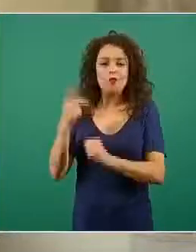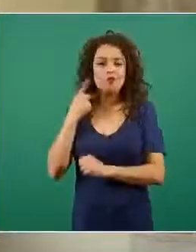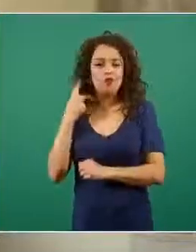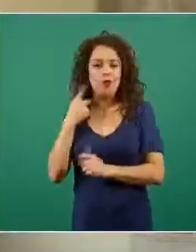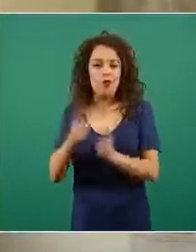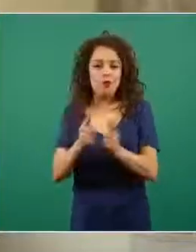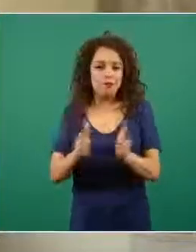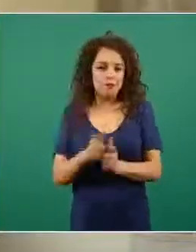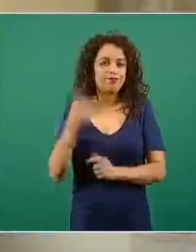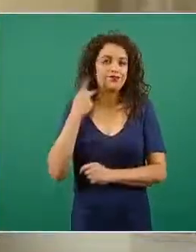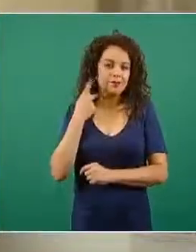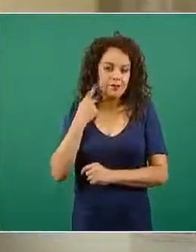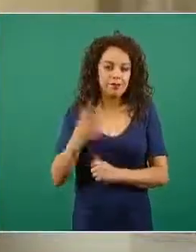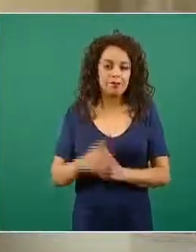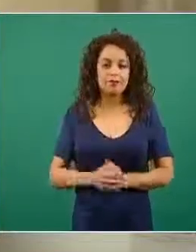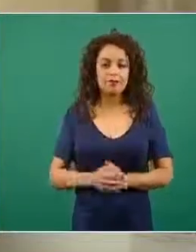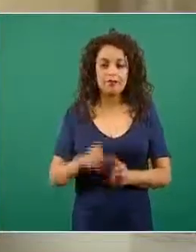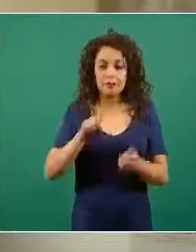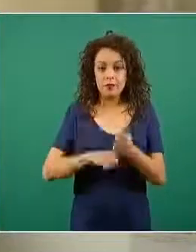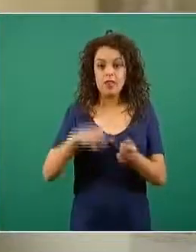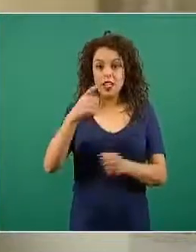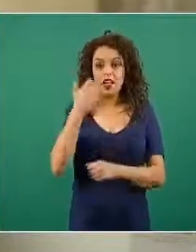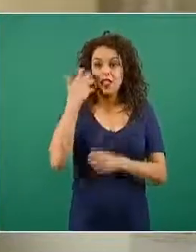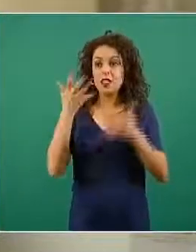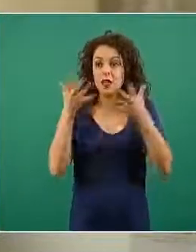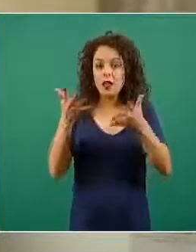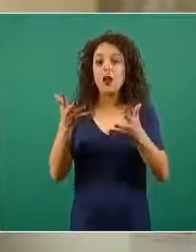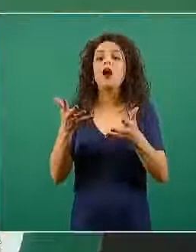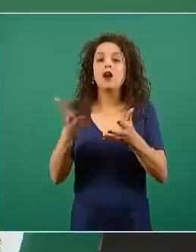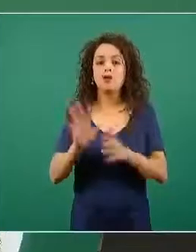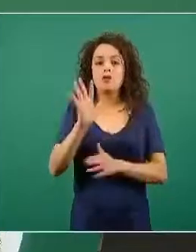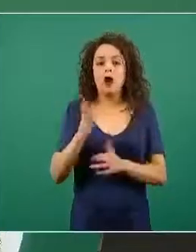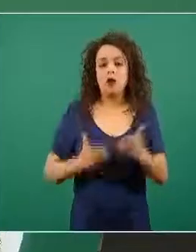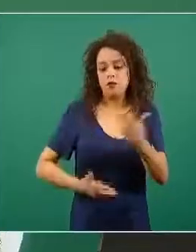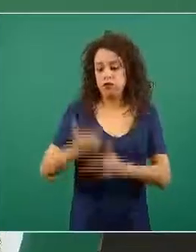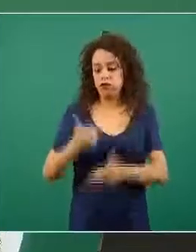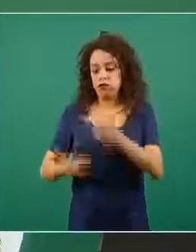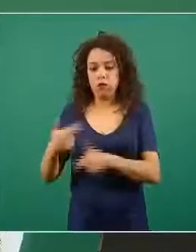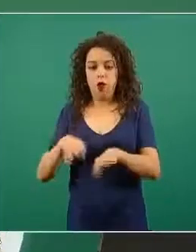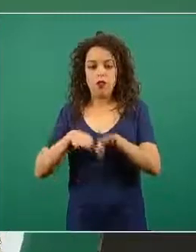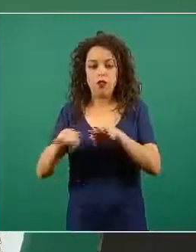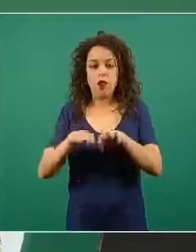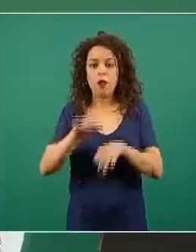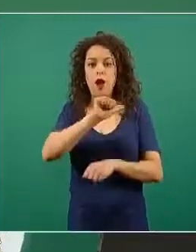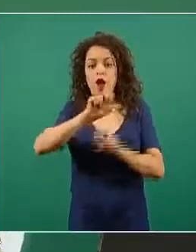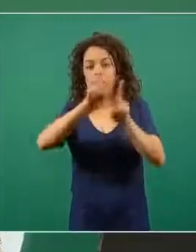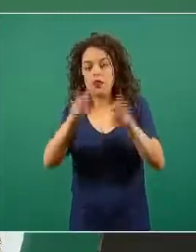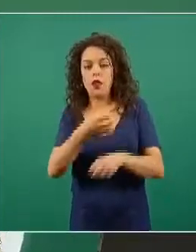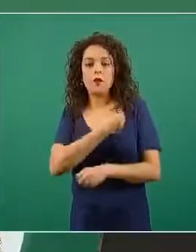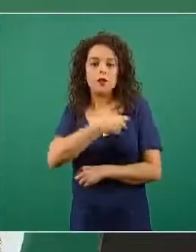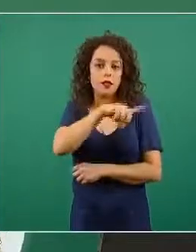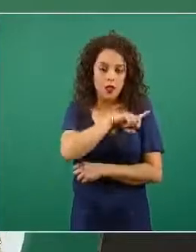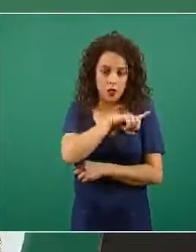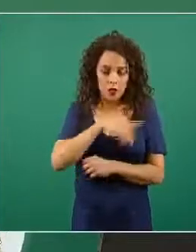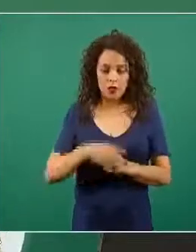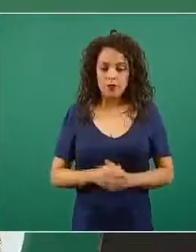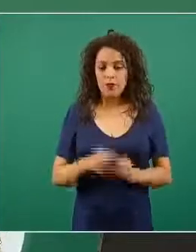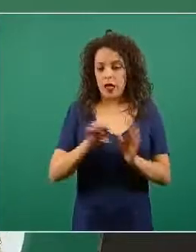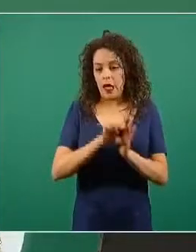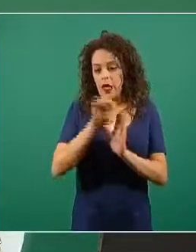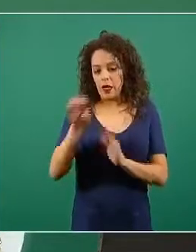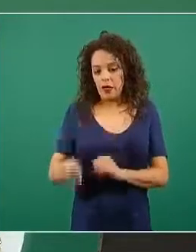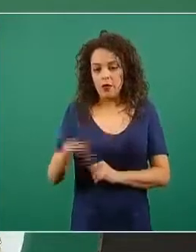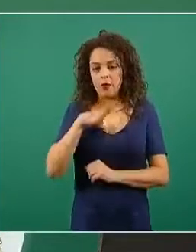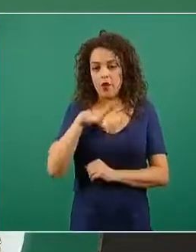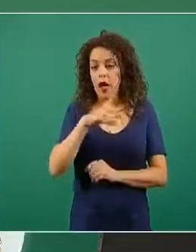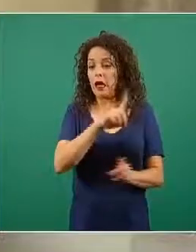que tratan precisamente de atrasar todo este trabajo de salud. Y desgraciadamente, si había, no sé, vamos a ponerle una cantidad de unas